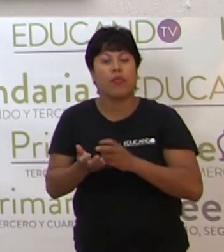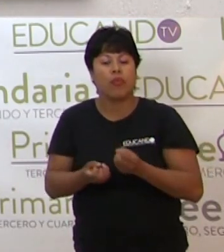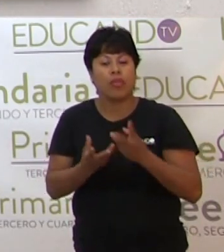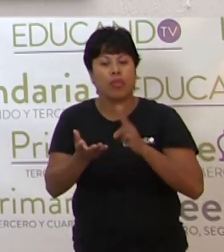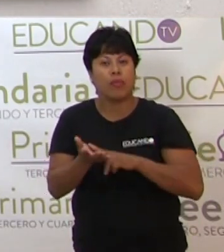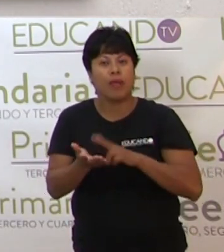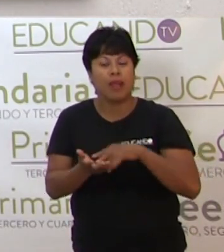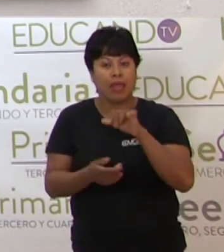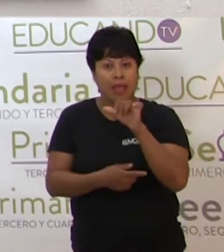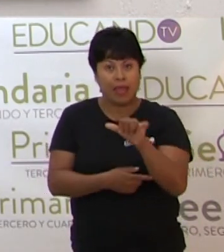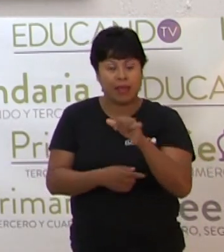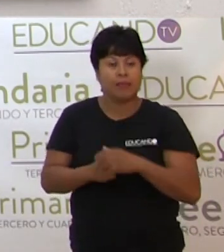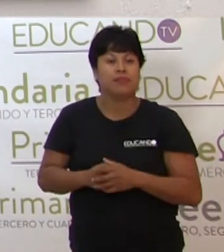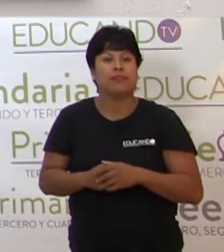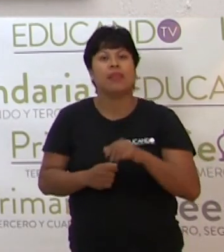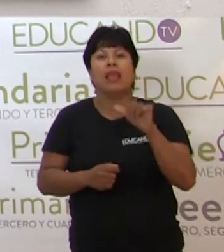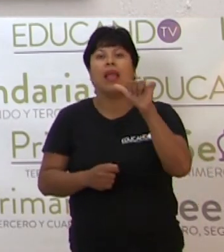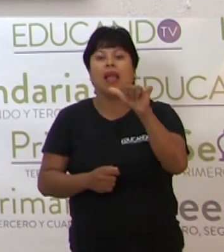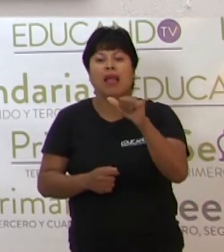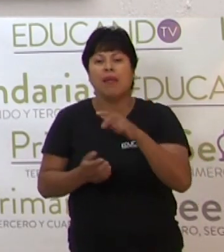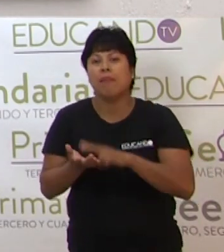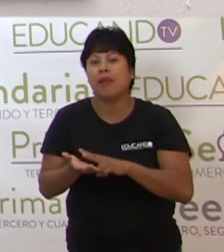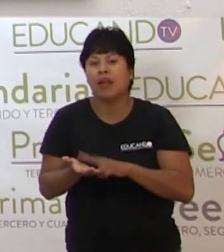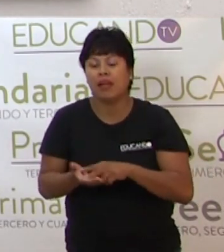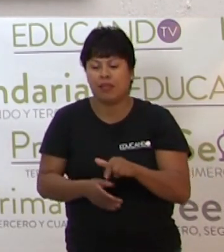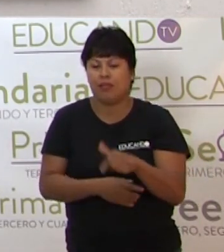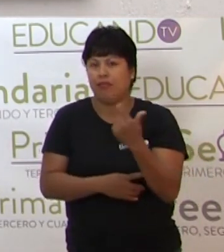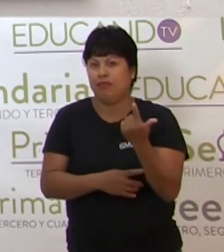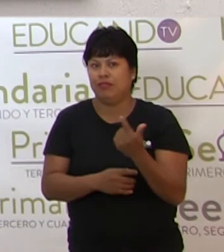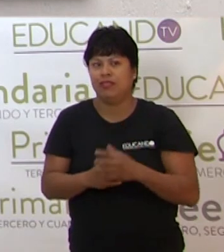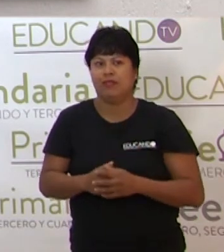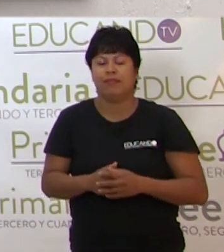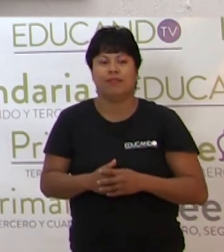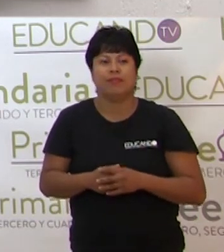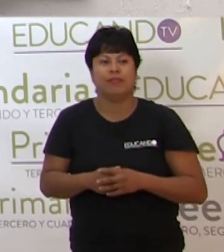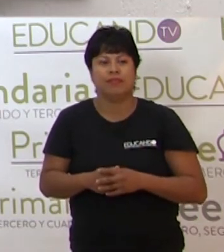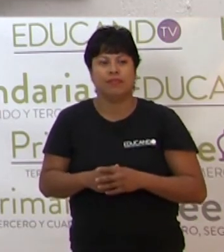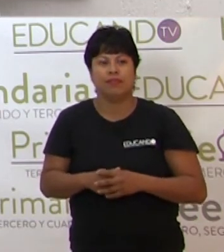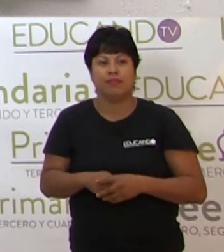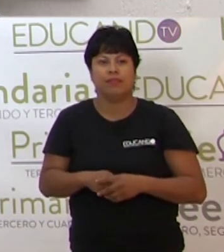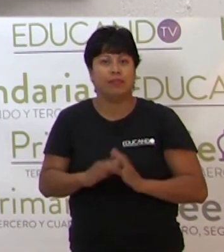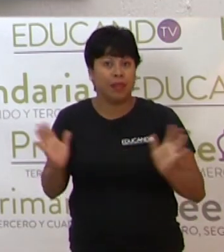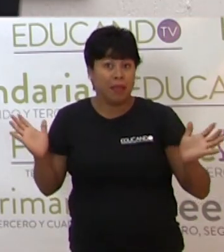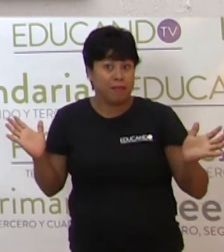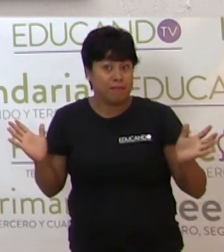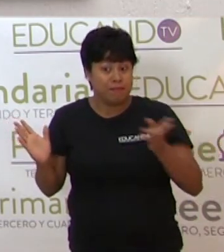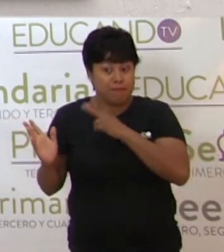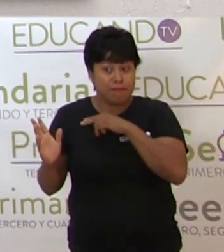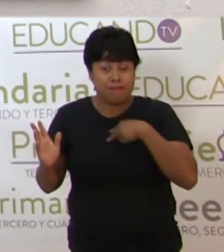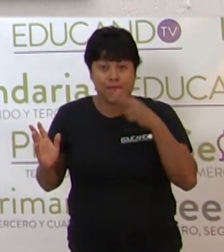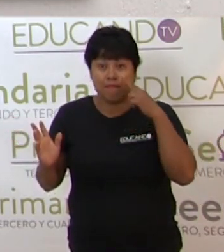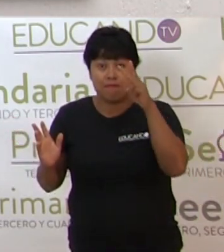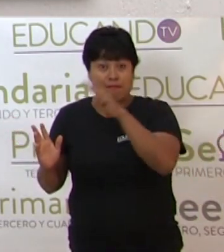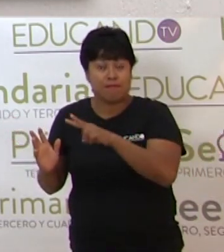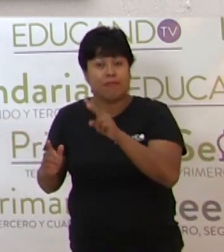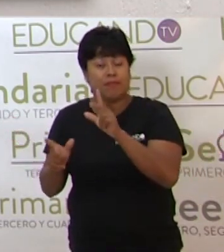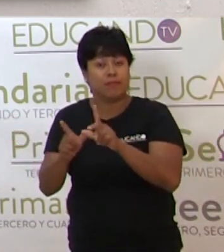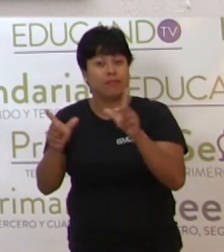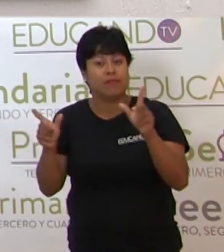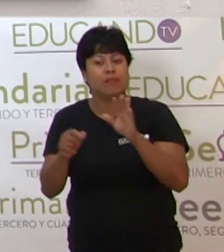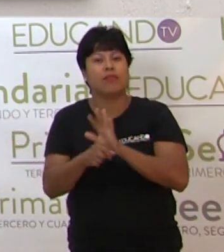A? A vale 12. ¿Sí? Ya definimos